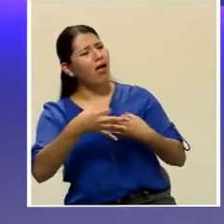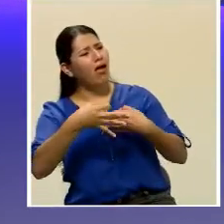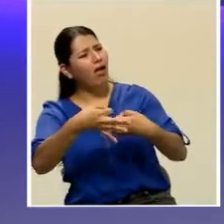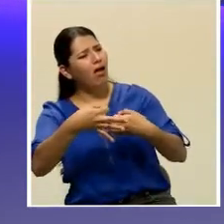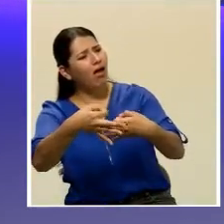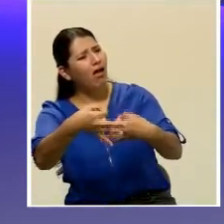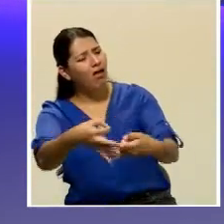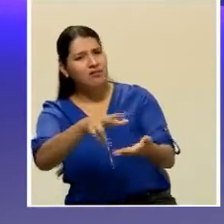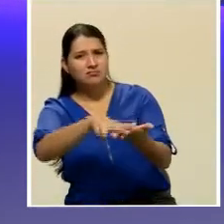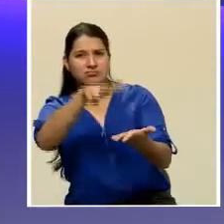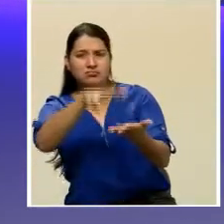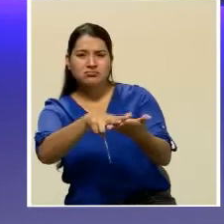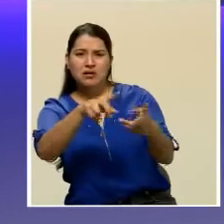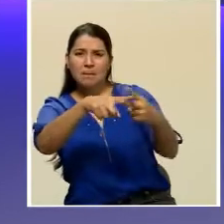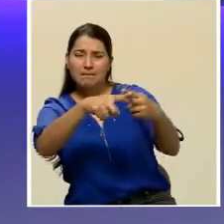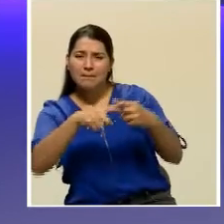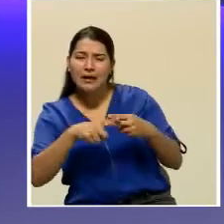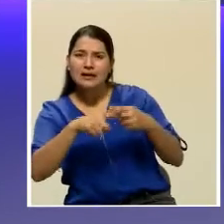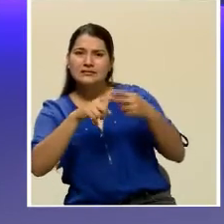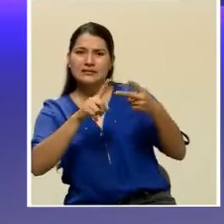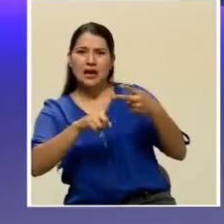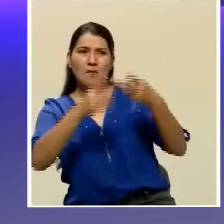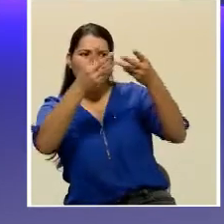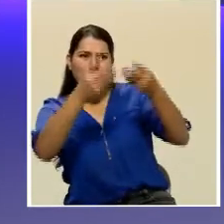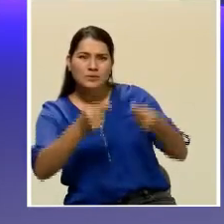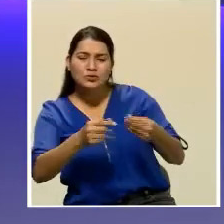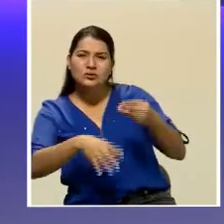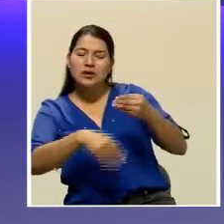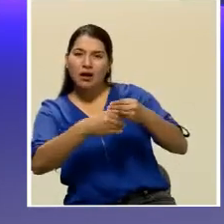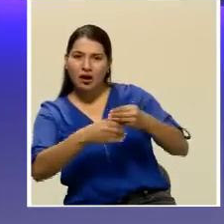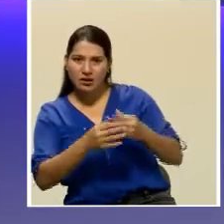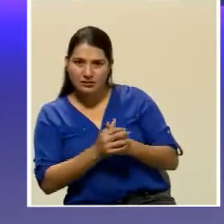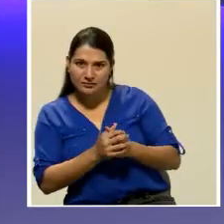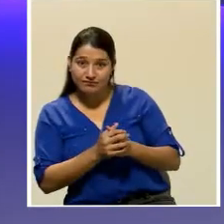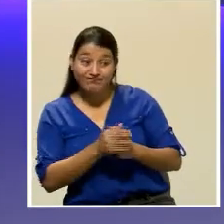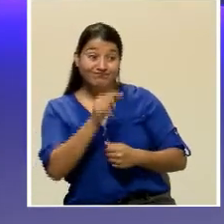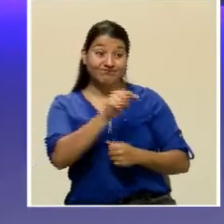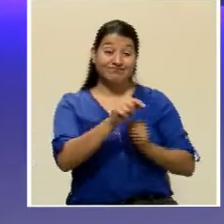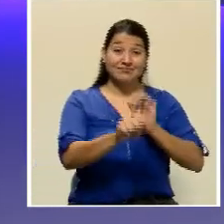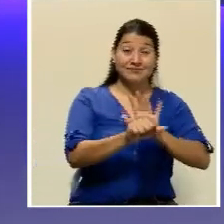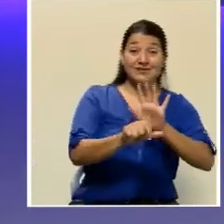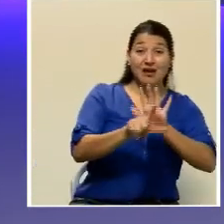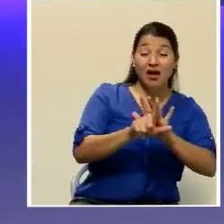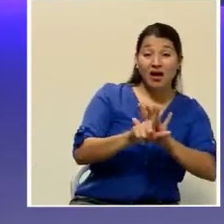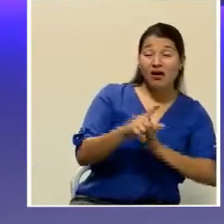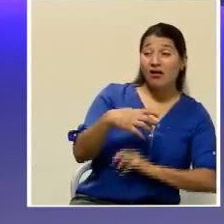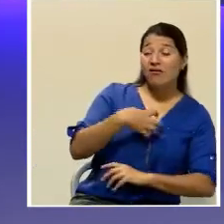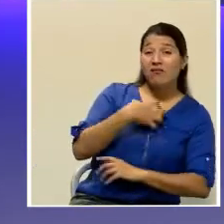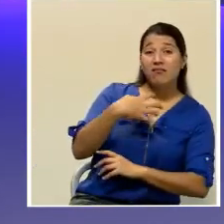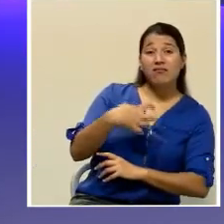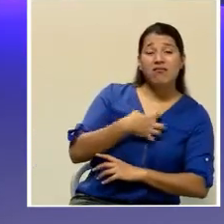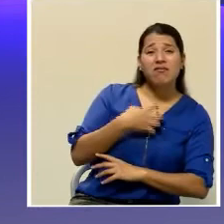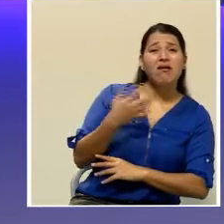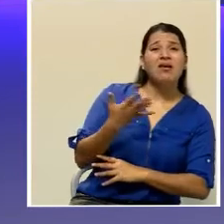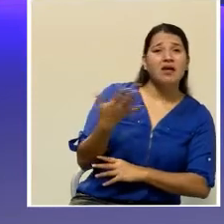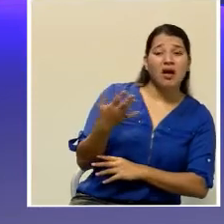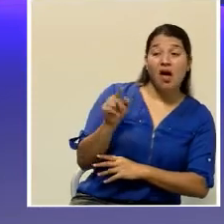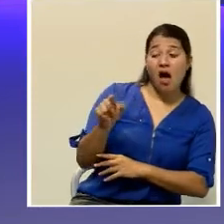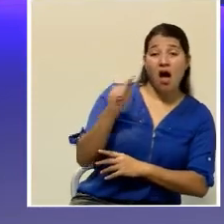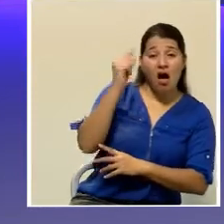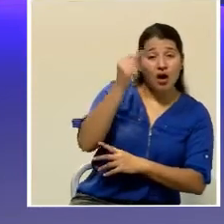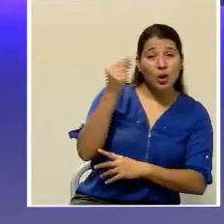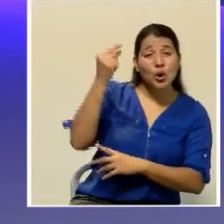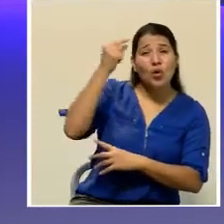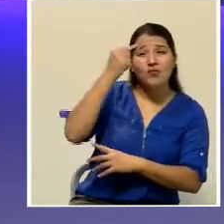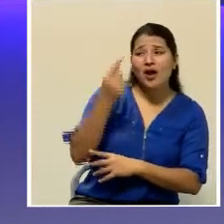empréstitos, créditos y presupuestos extraordinarios. Y desde Cuesta de Moras se recrimina al